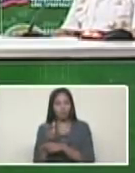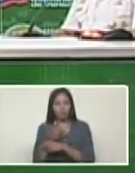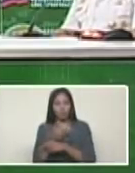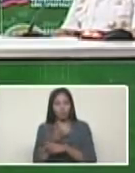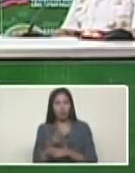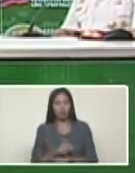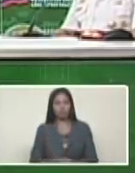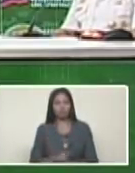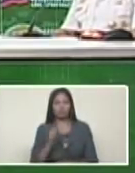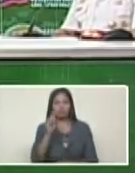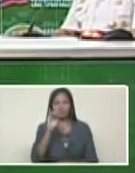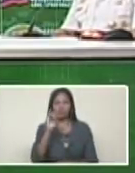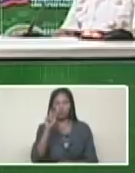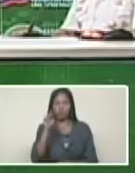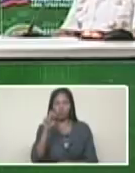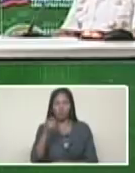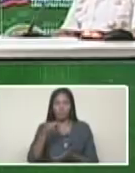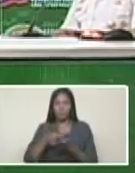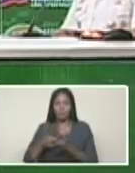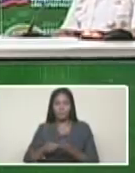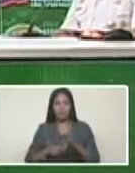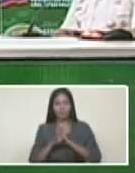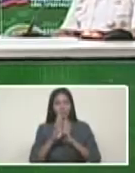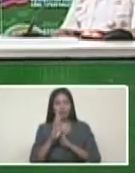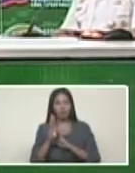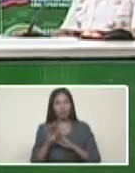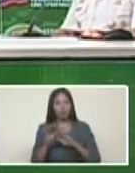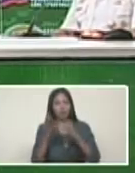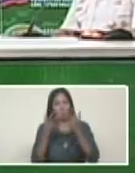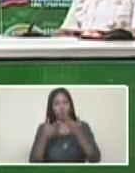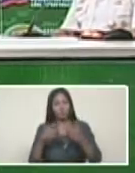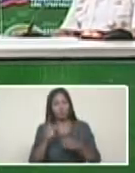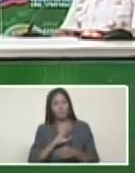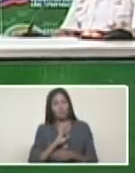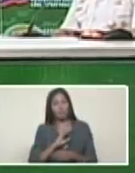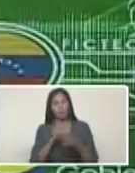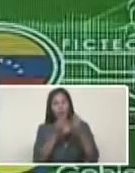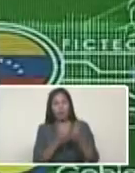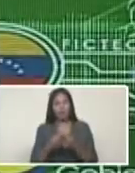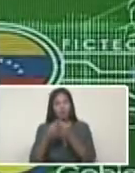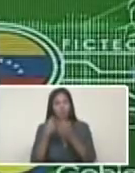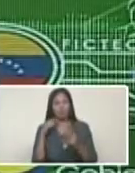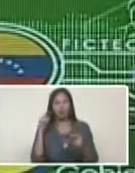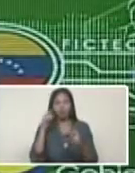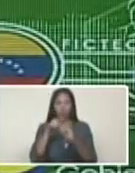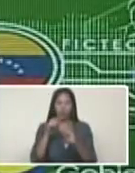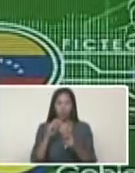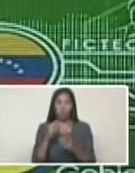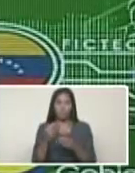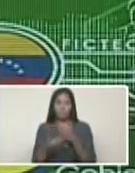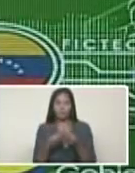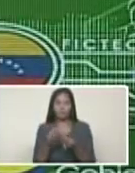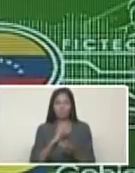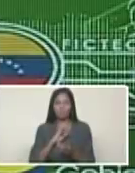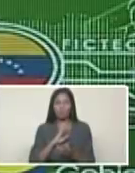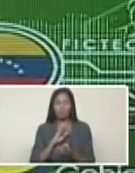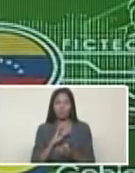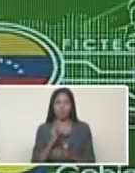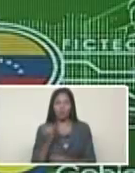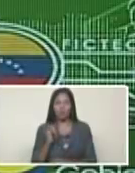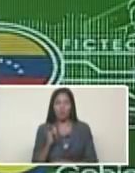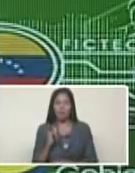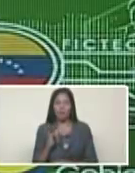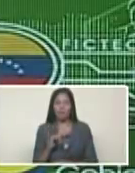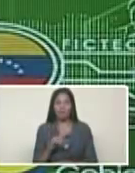Con el objetivo de contribuir al desarrollo económico, con una meta, la producción automatizada